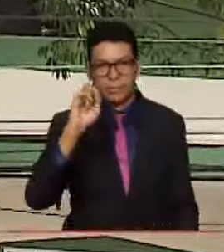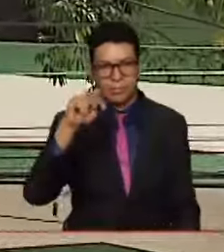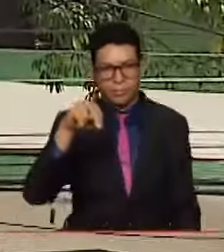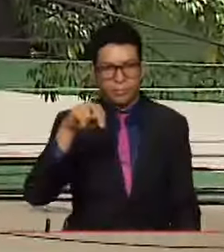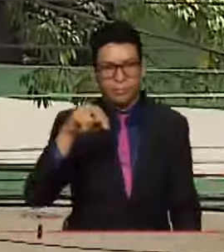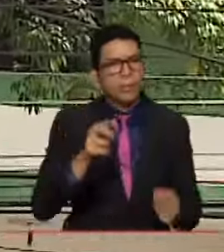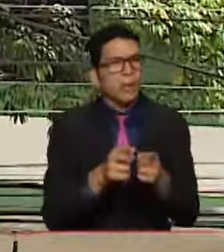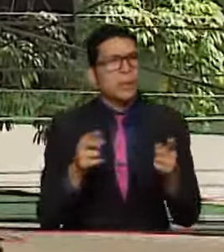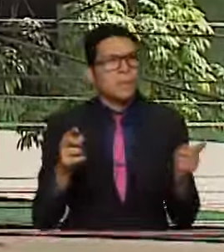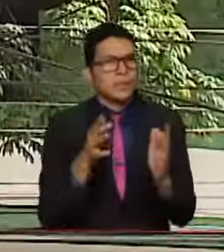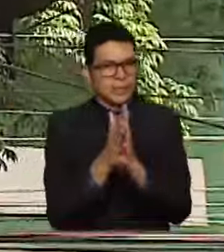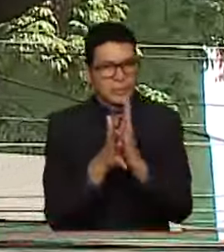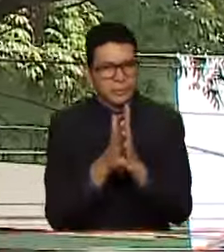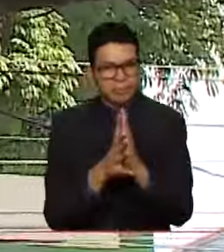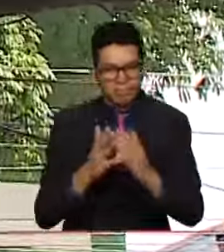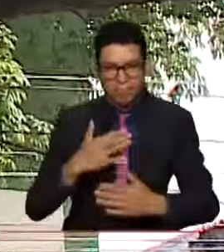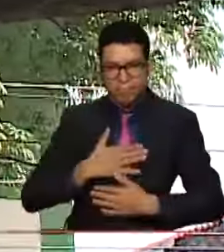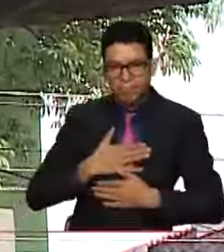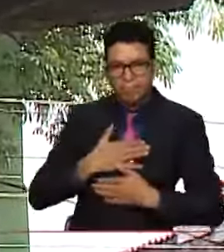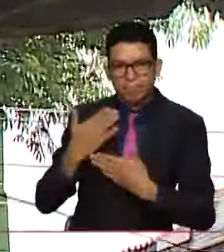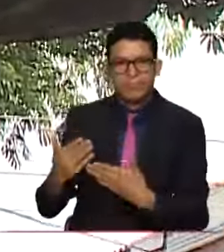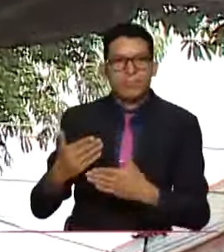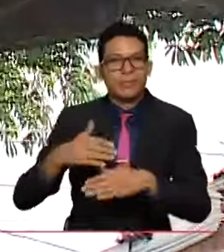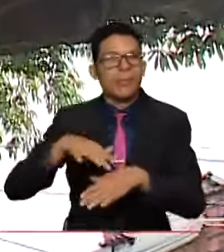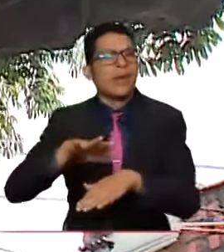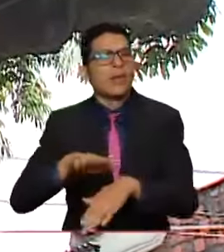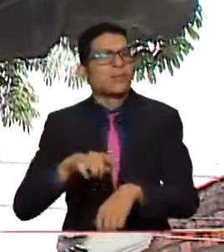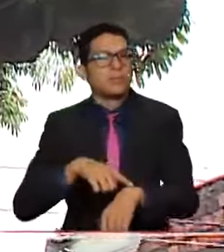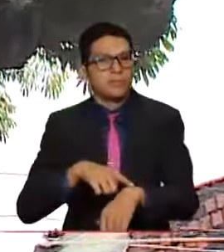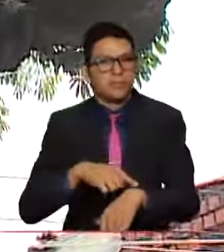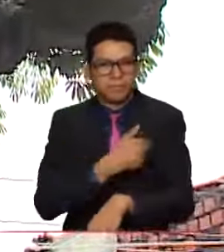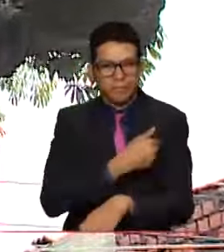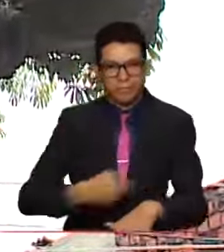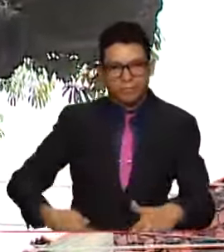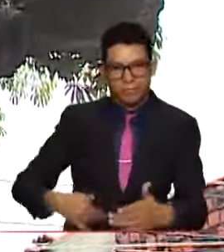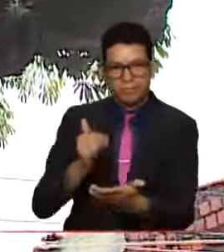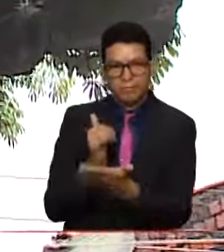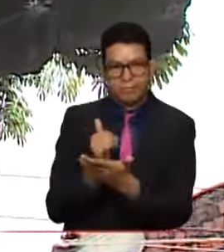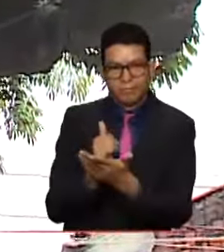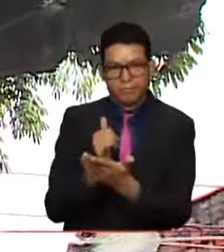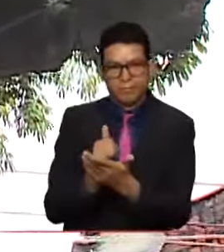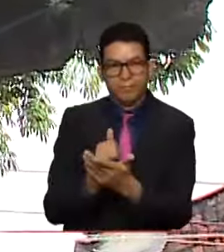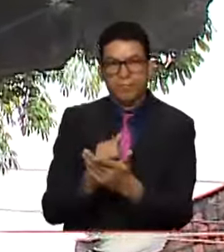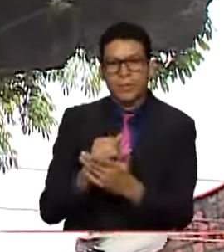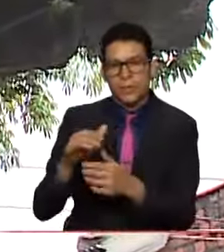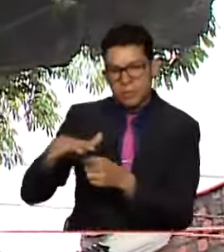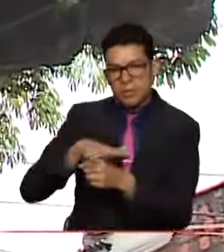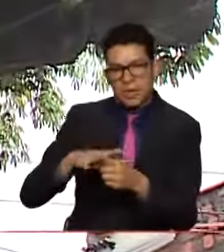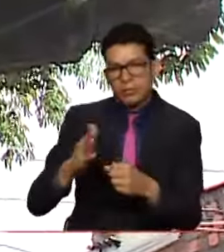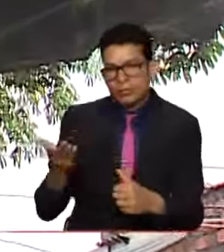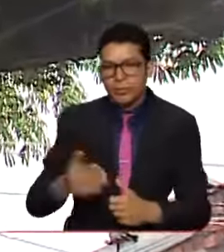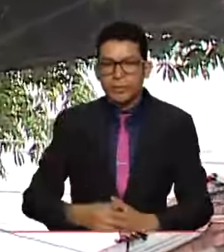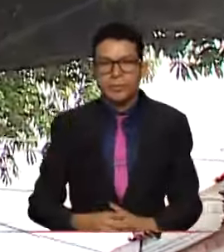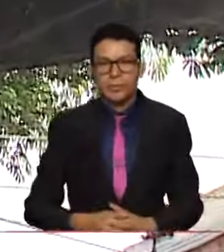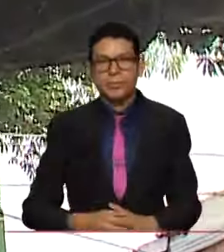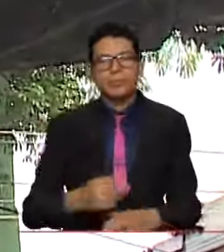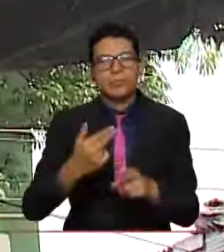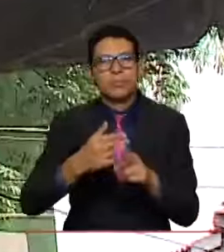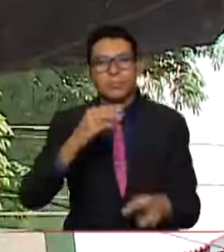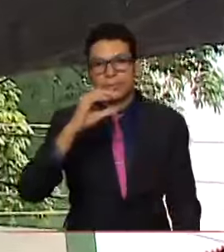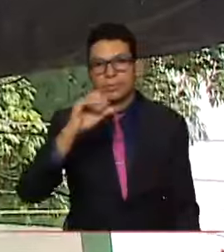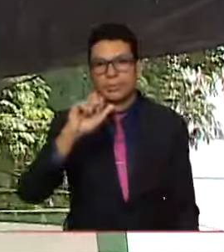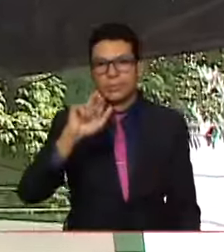ampliar esta información vamos a saludar a esta hora de la tarde al presidente de la Junta de Acción Comunal del barrio El Jardín, Carlos